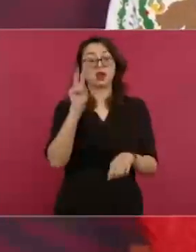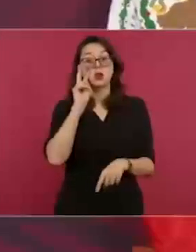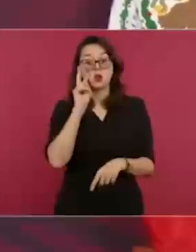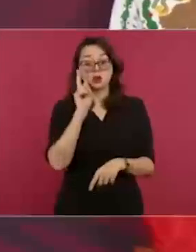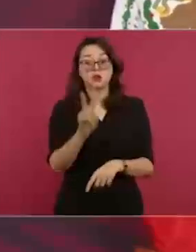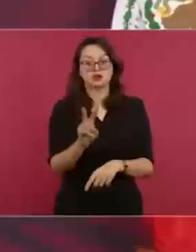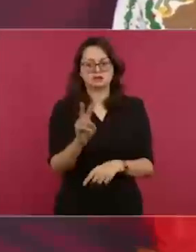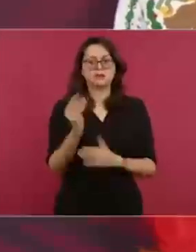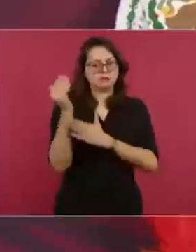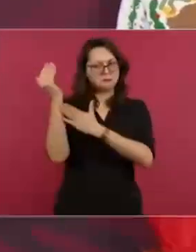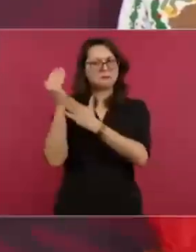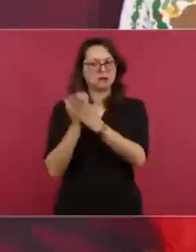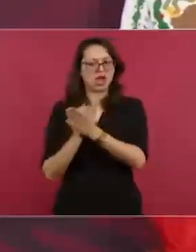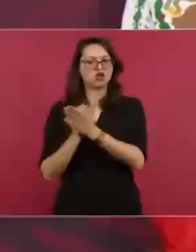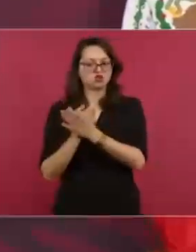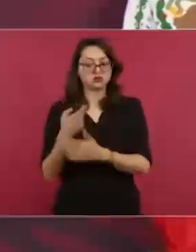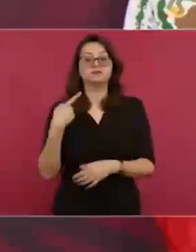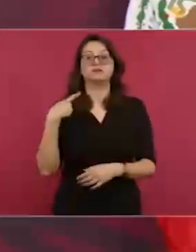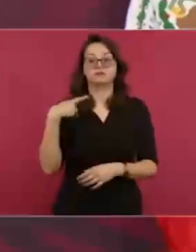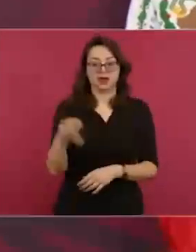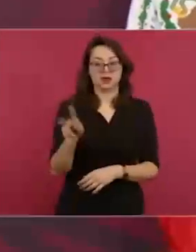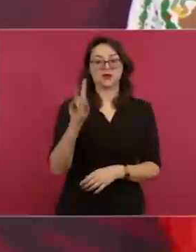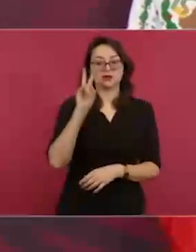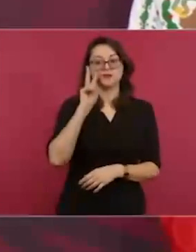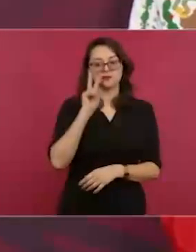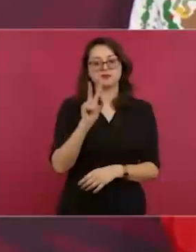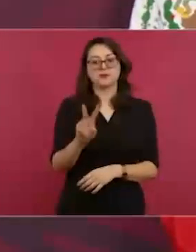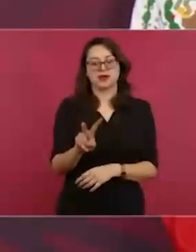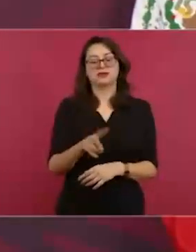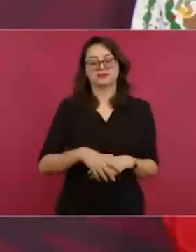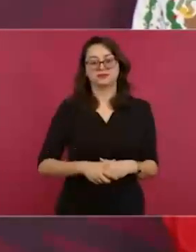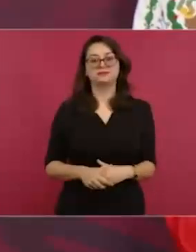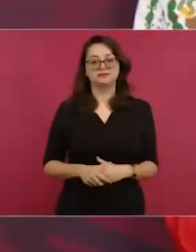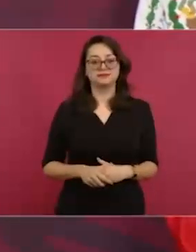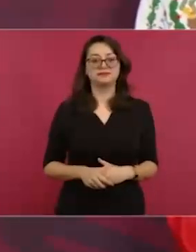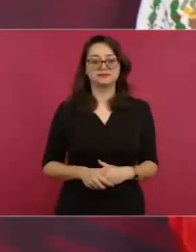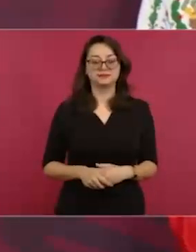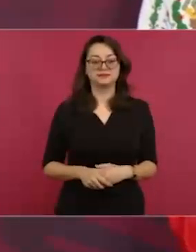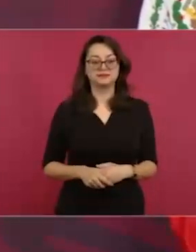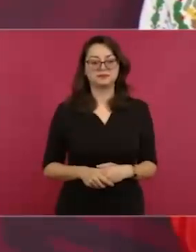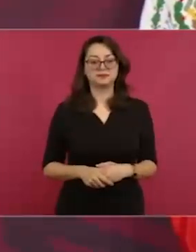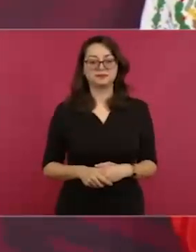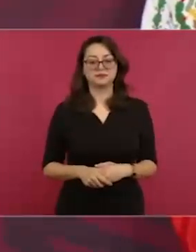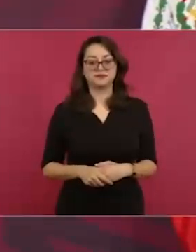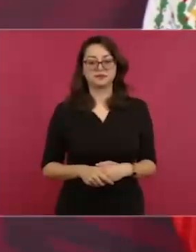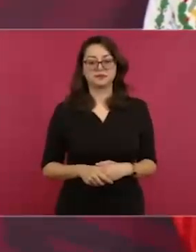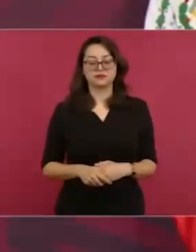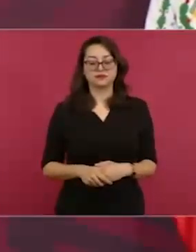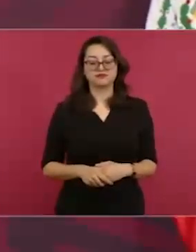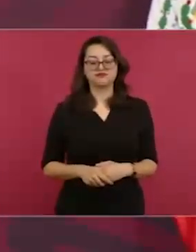Poco, pero sí se ve, sí se escucha, ¿no?